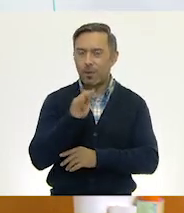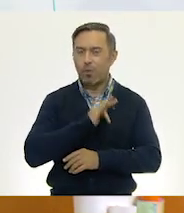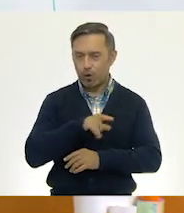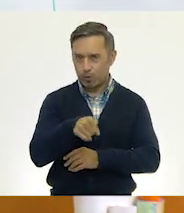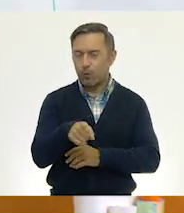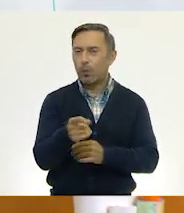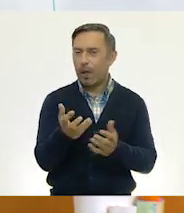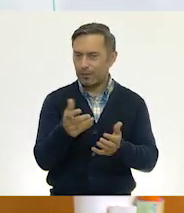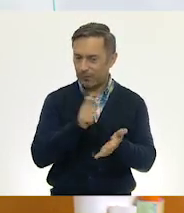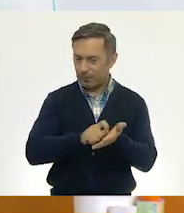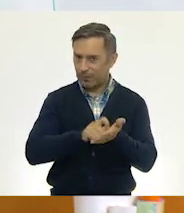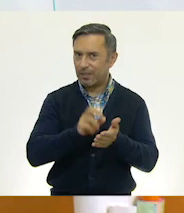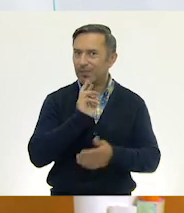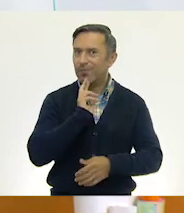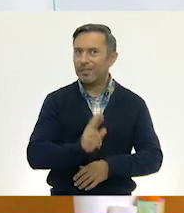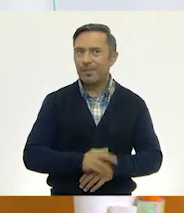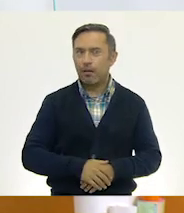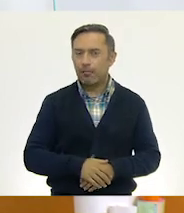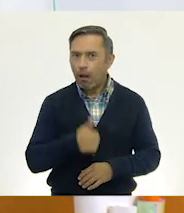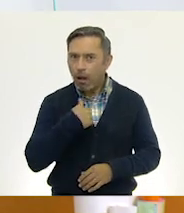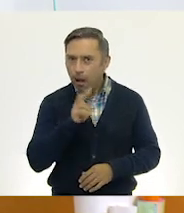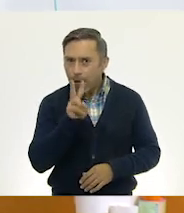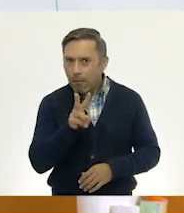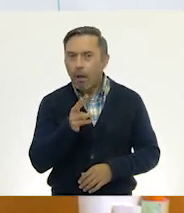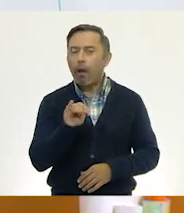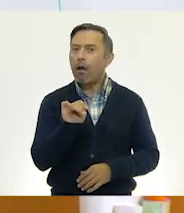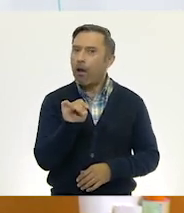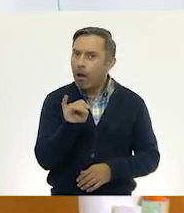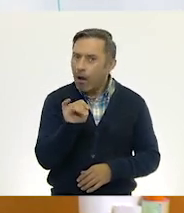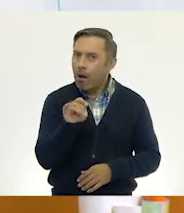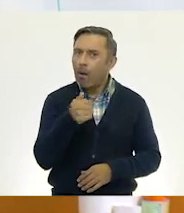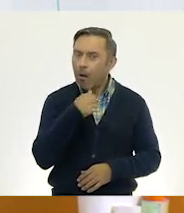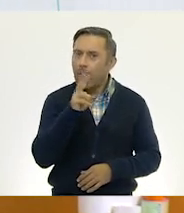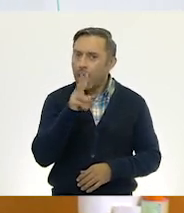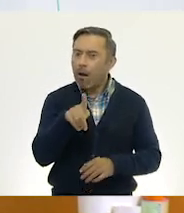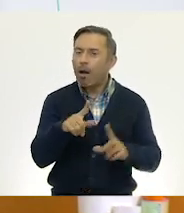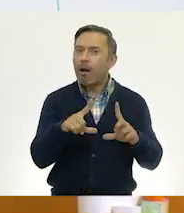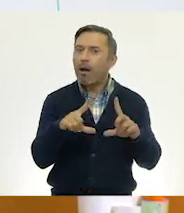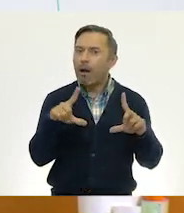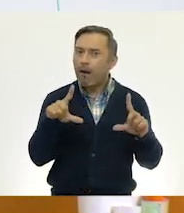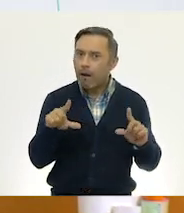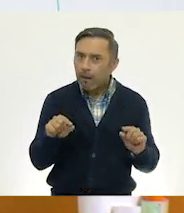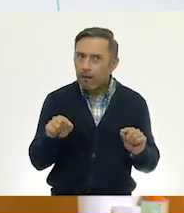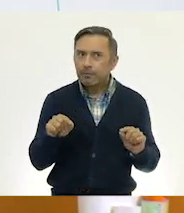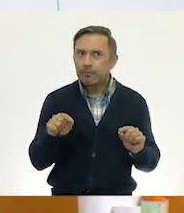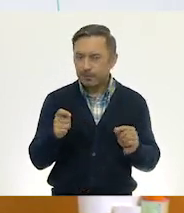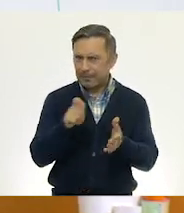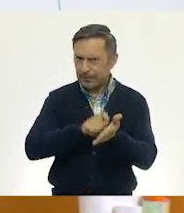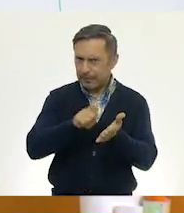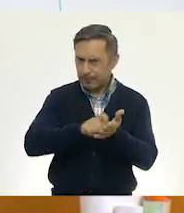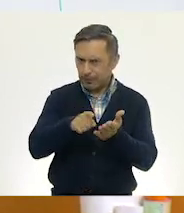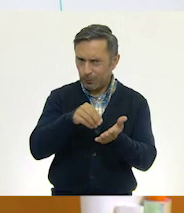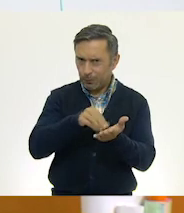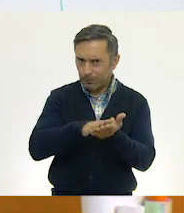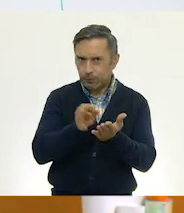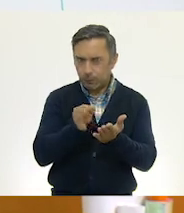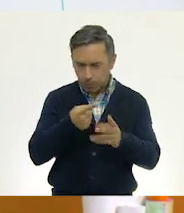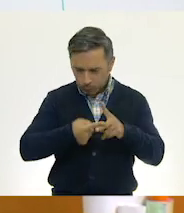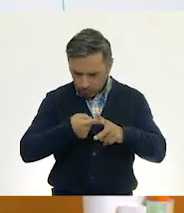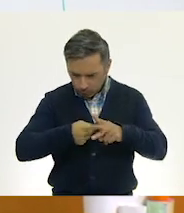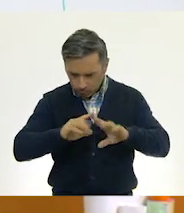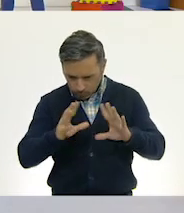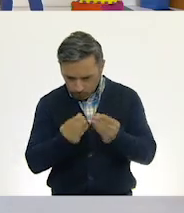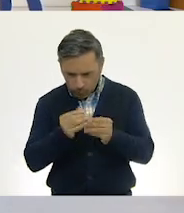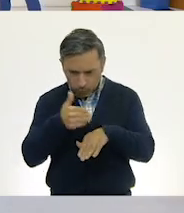respuestas. Ay, yo los veo que están ya, pero... Sí, yo veo que están moviendo sus tarjetas. Escribiendo, escriban, escriban. Haciendo cuentas y haciendo combinaciones